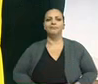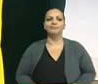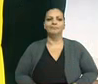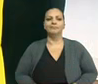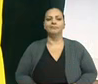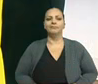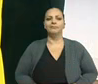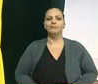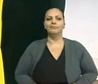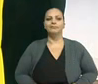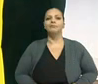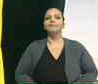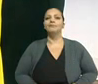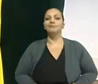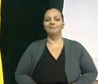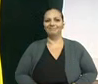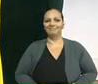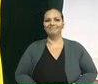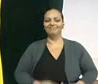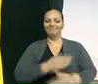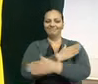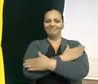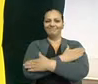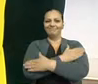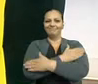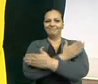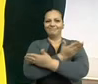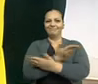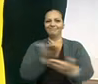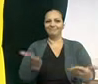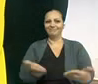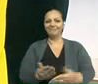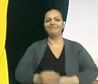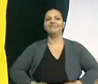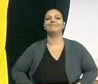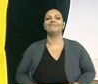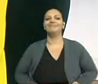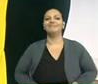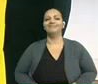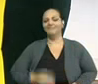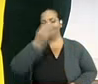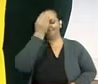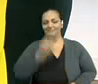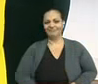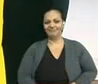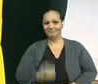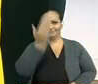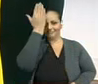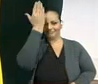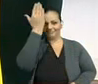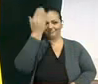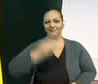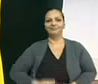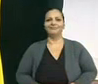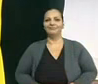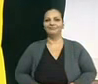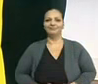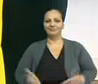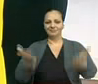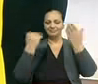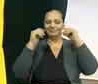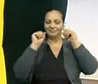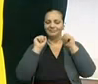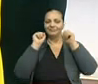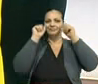estamos, dándole la bienvenida y obviamente el correspondiente y excelente buenos días. Ese buenos días levantador,